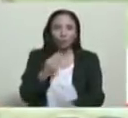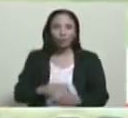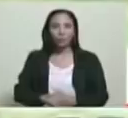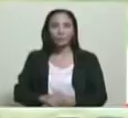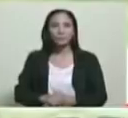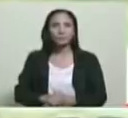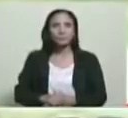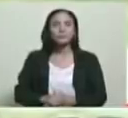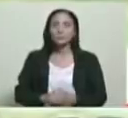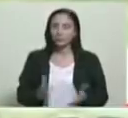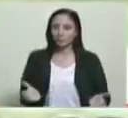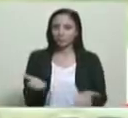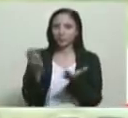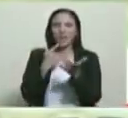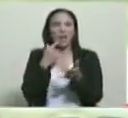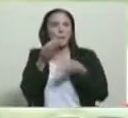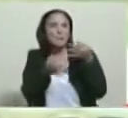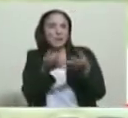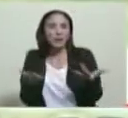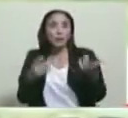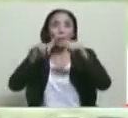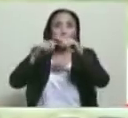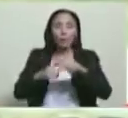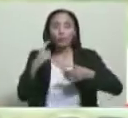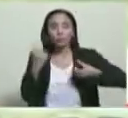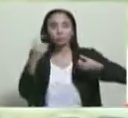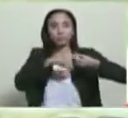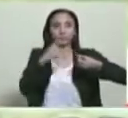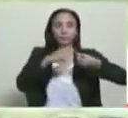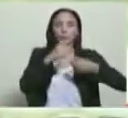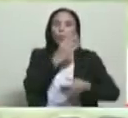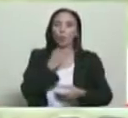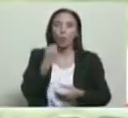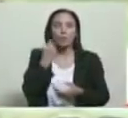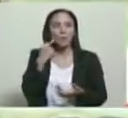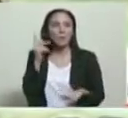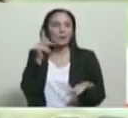va chamba juvenil? ¿Cuántos jóvenes están inscritos,